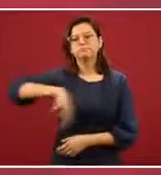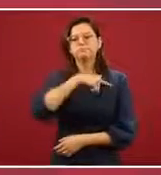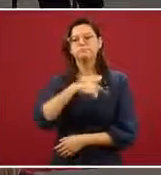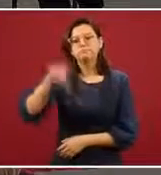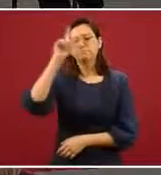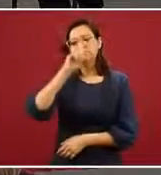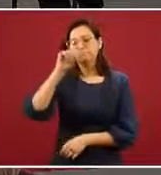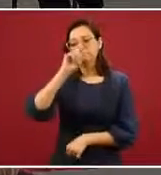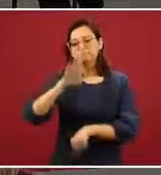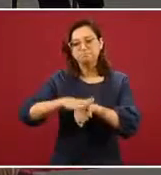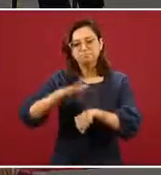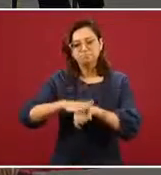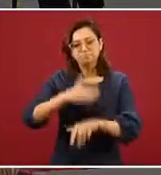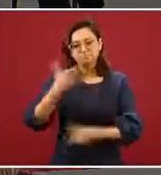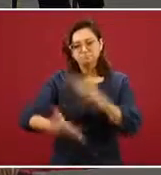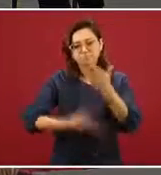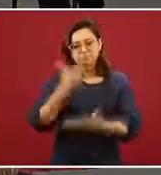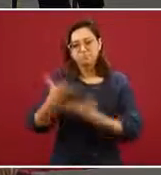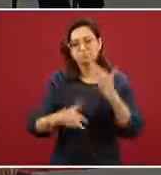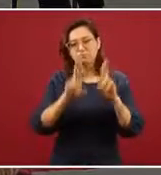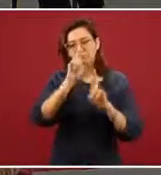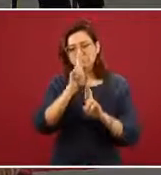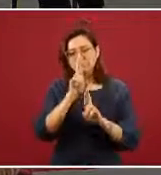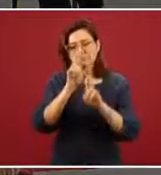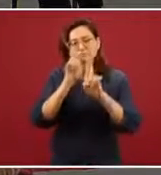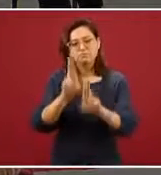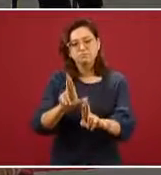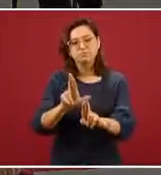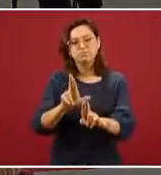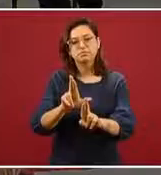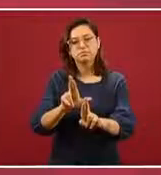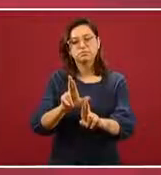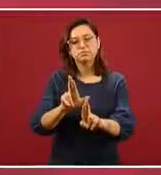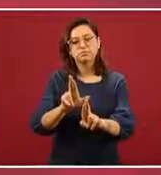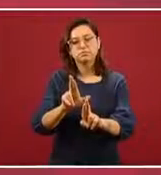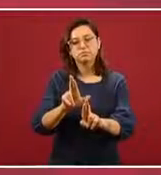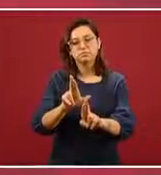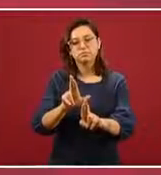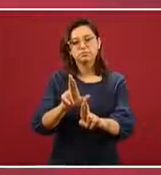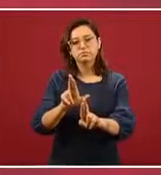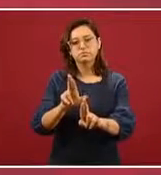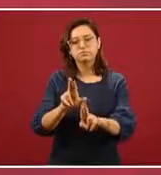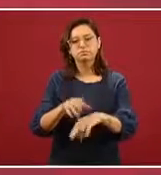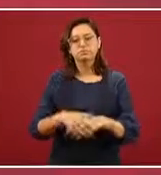recomendamos respetuosamente es que